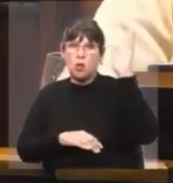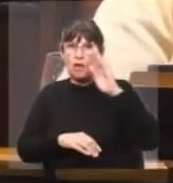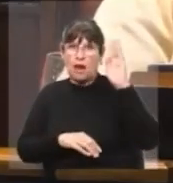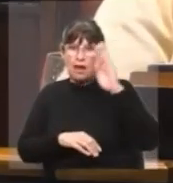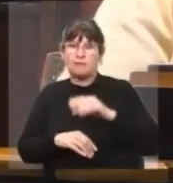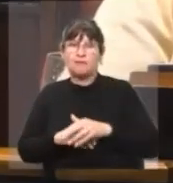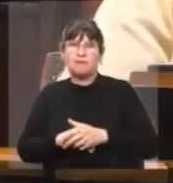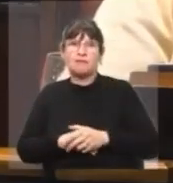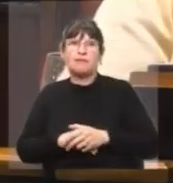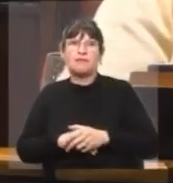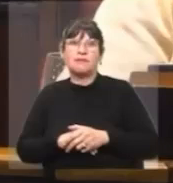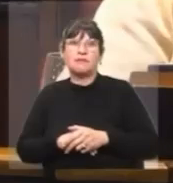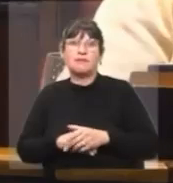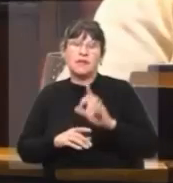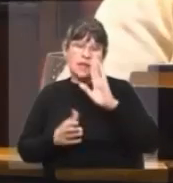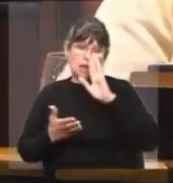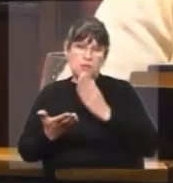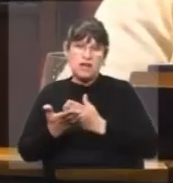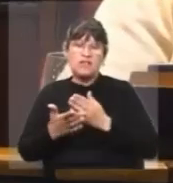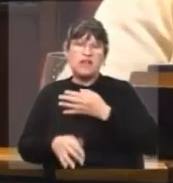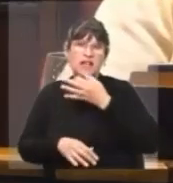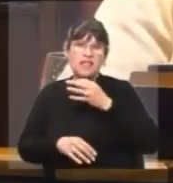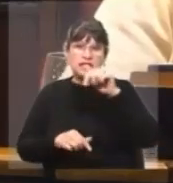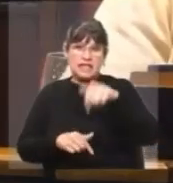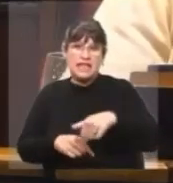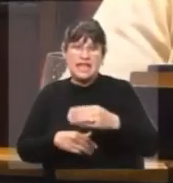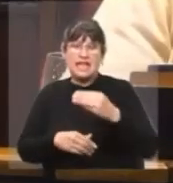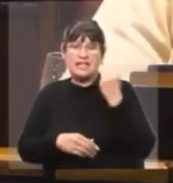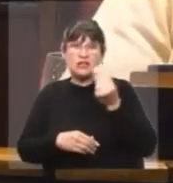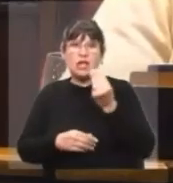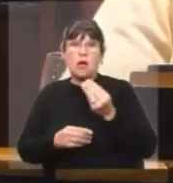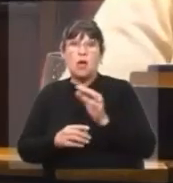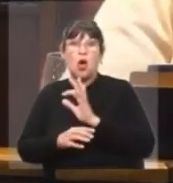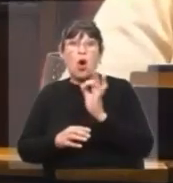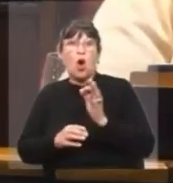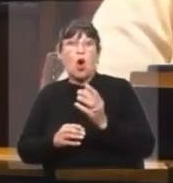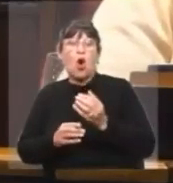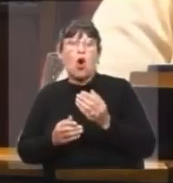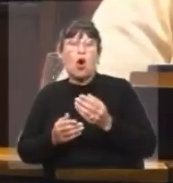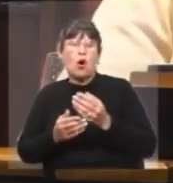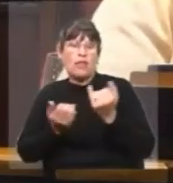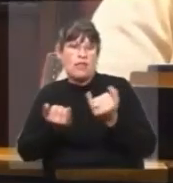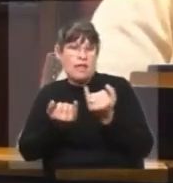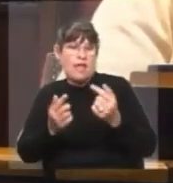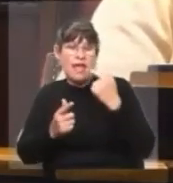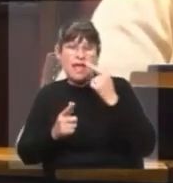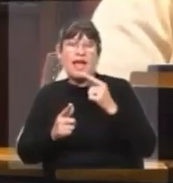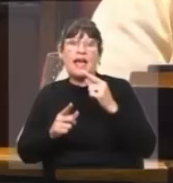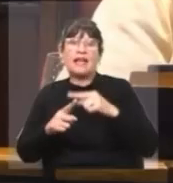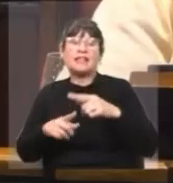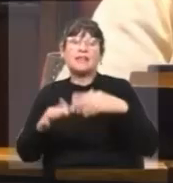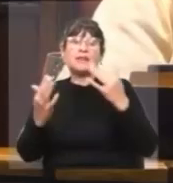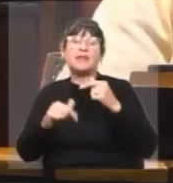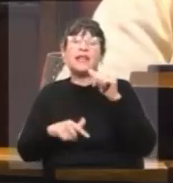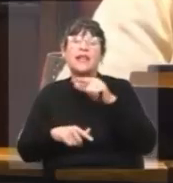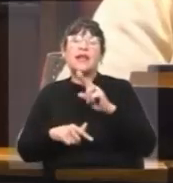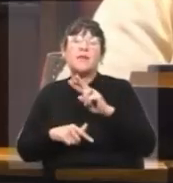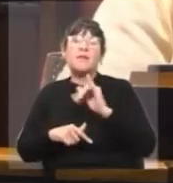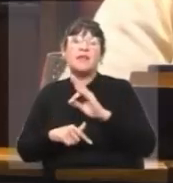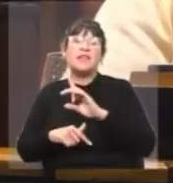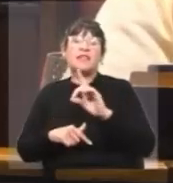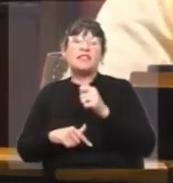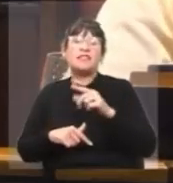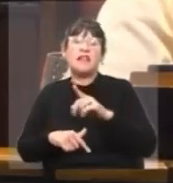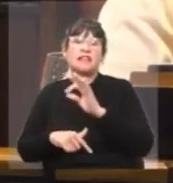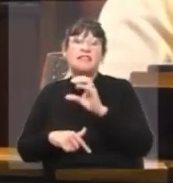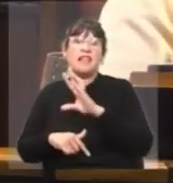homenaje y para finalizar diré que este sábado o estos días se Está celebrando en vill Soriano los 400 años y